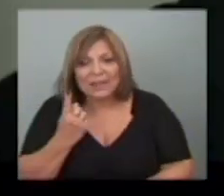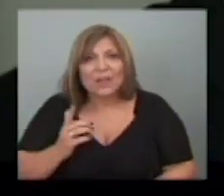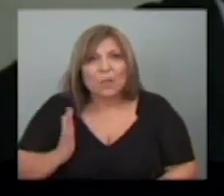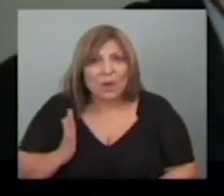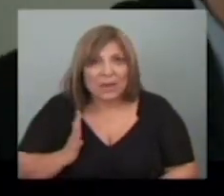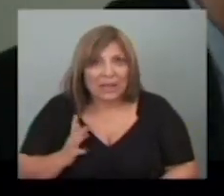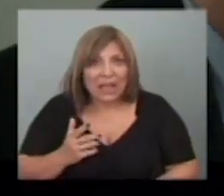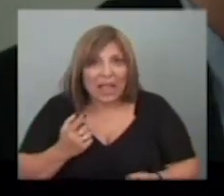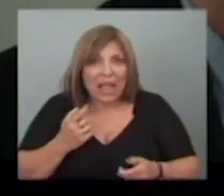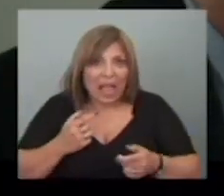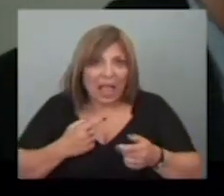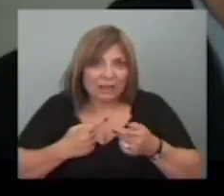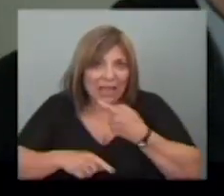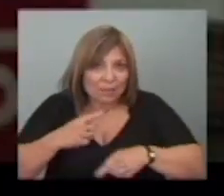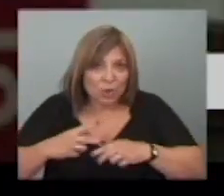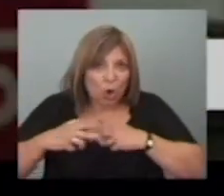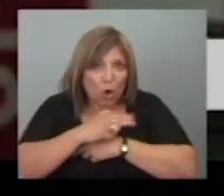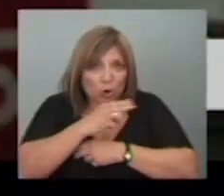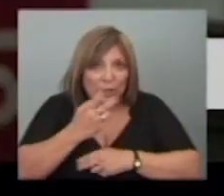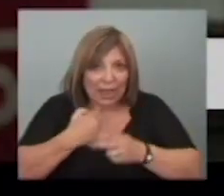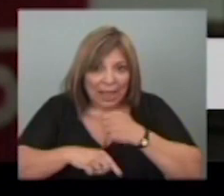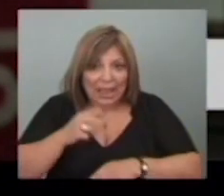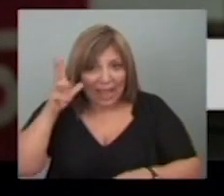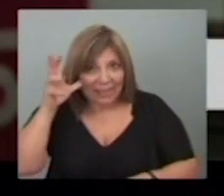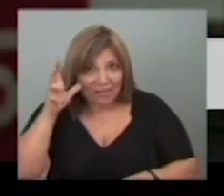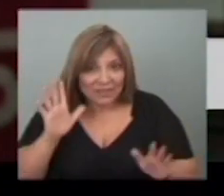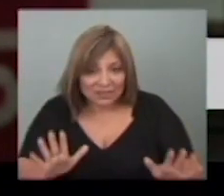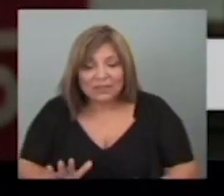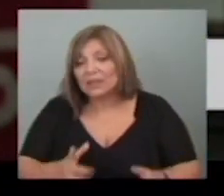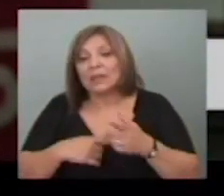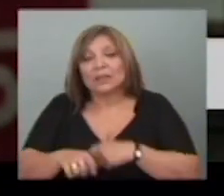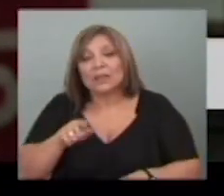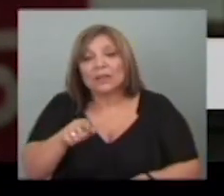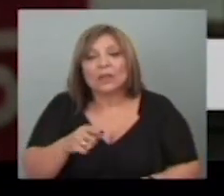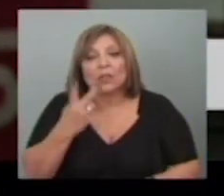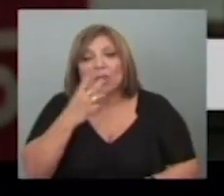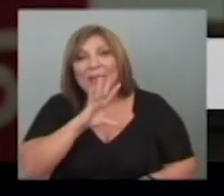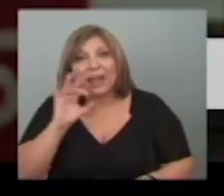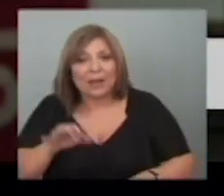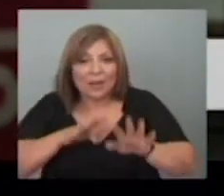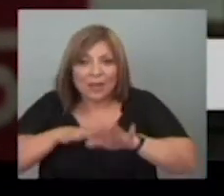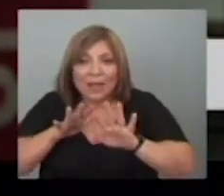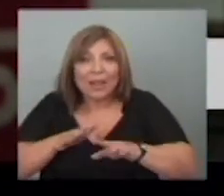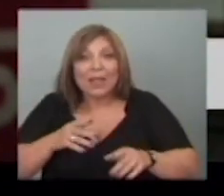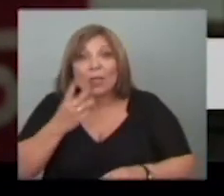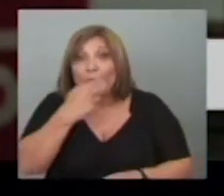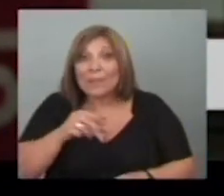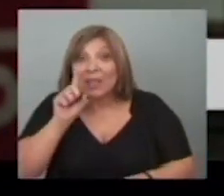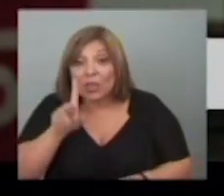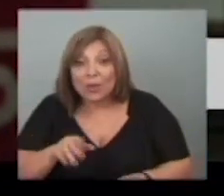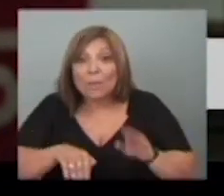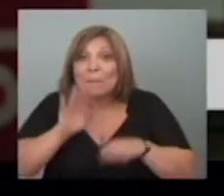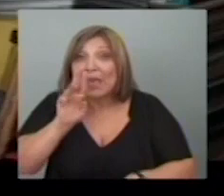trans. Y yo pongo esta foto siempre. En el 2005 éramos 500 marchando en la primera marcha de la diversidad. Y en el 2012 éramos